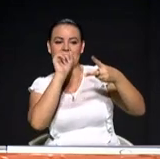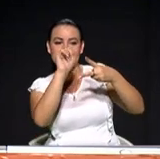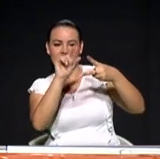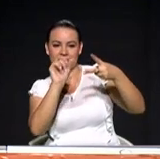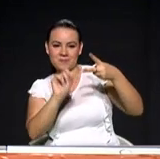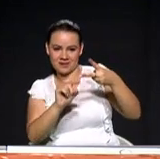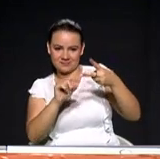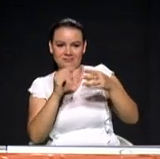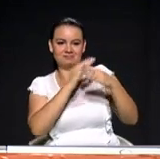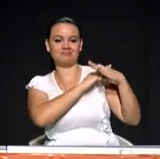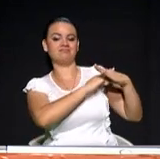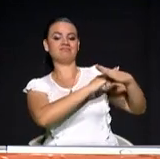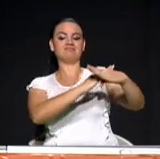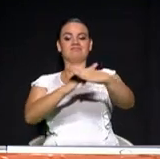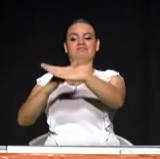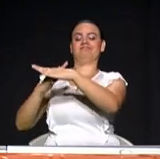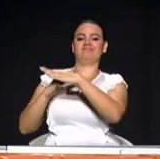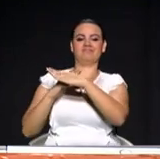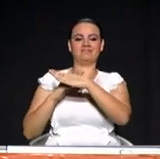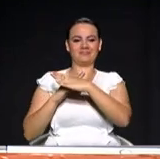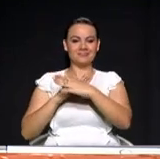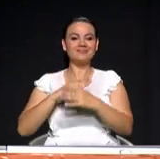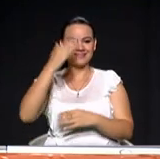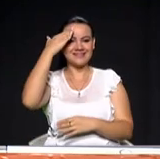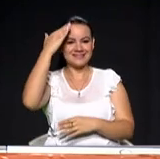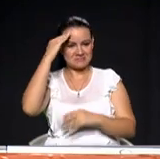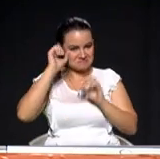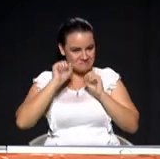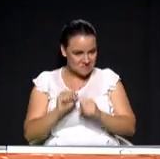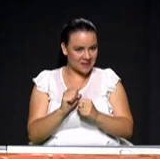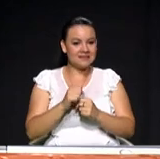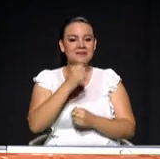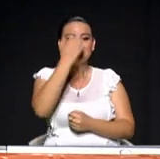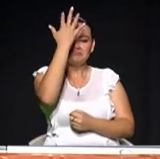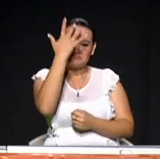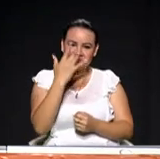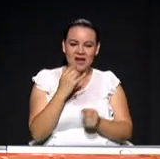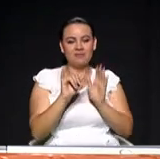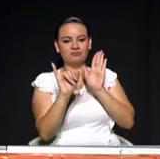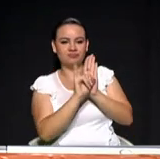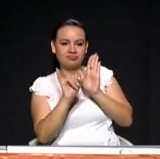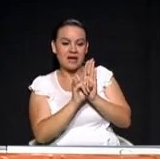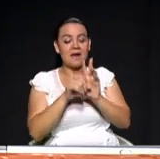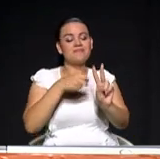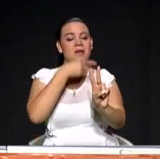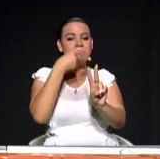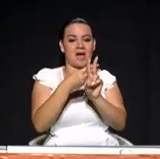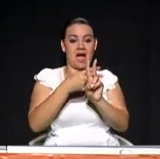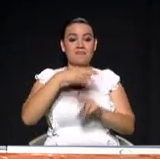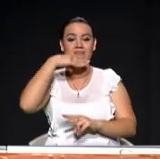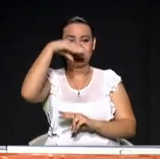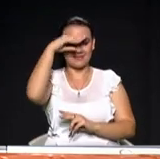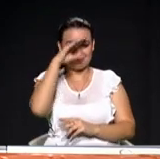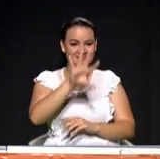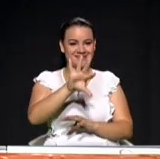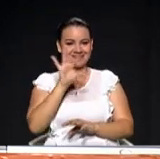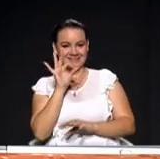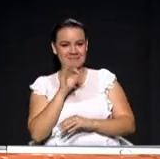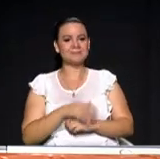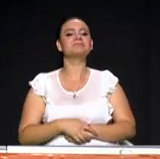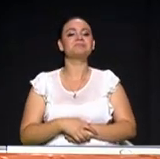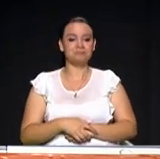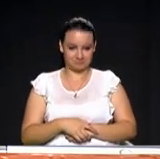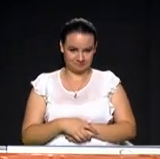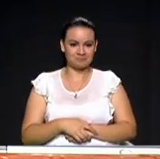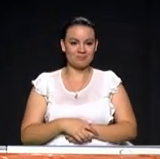seguridad les recordamos que pueden seguir participando a través de nuestras redes sociales con el hashtag medellín elige también estamos vía streaming por